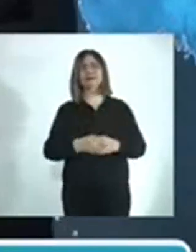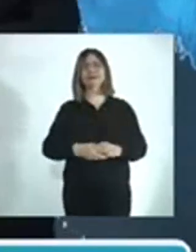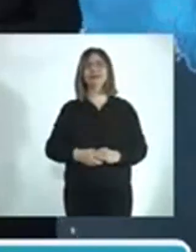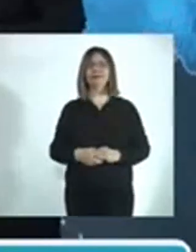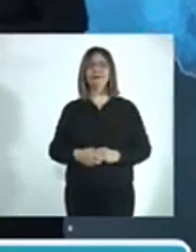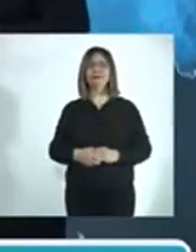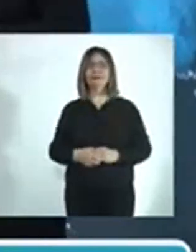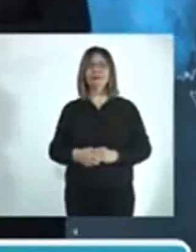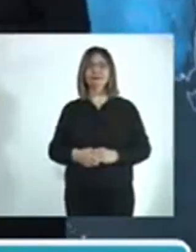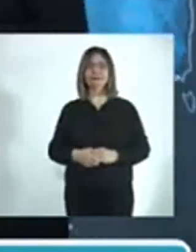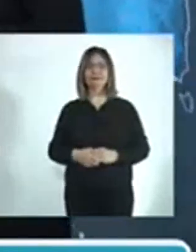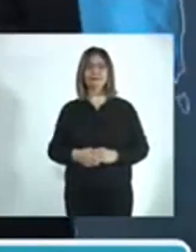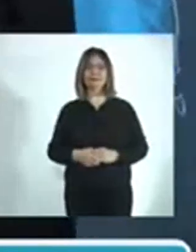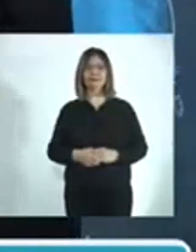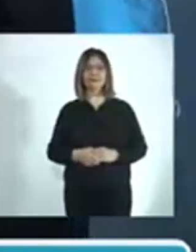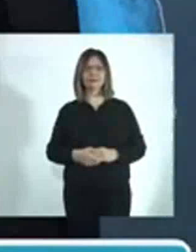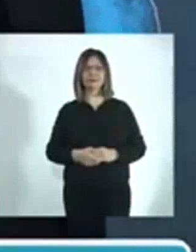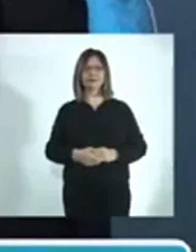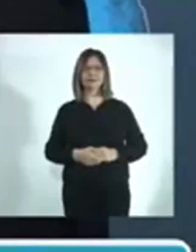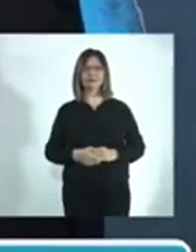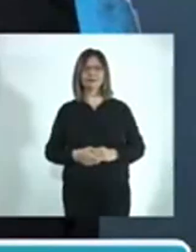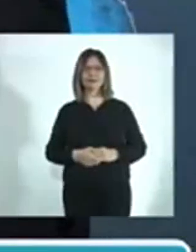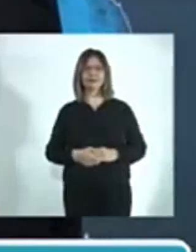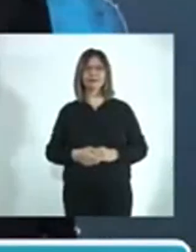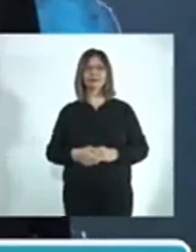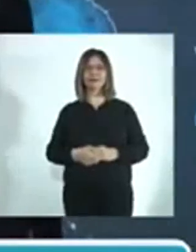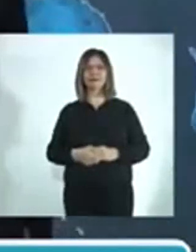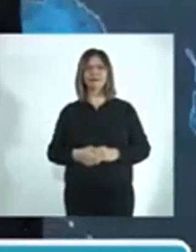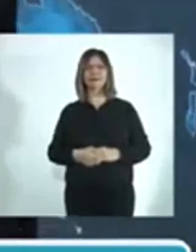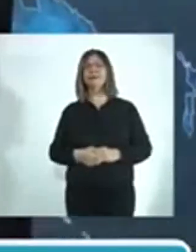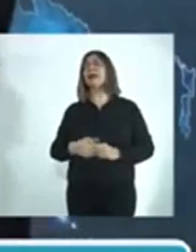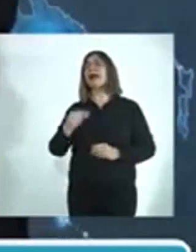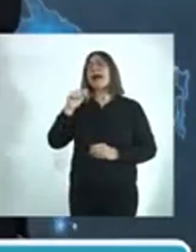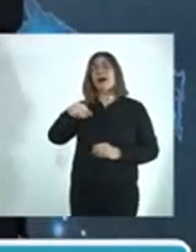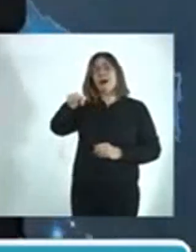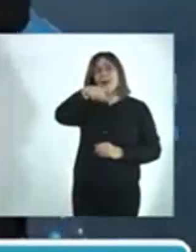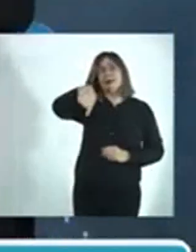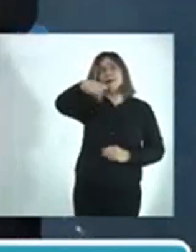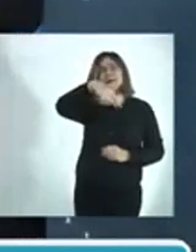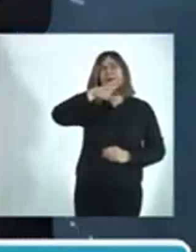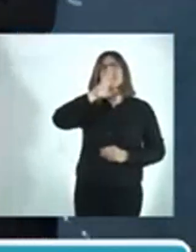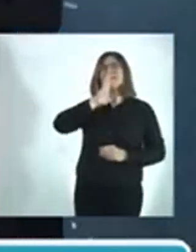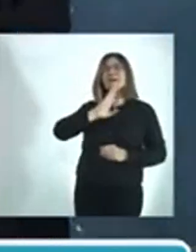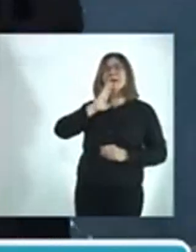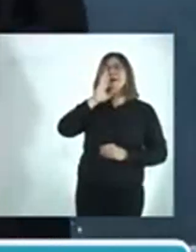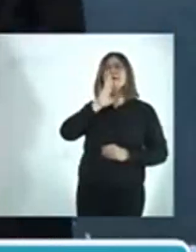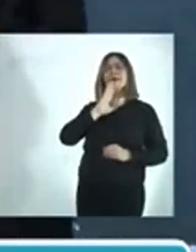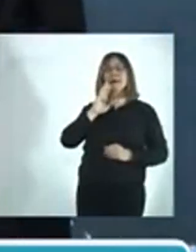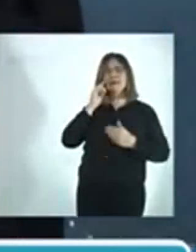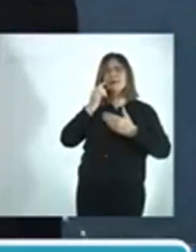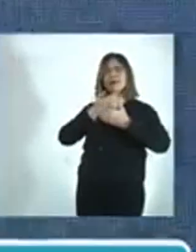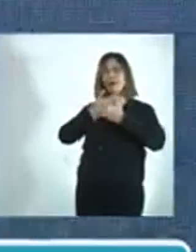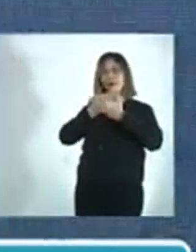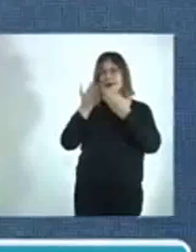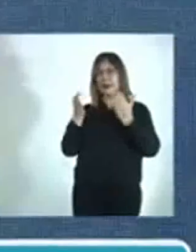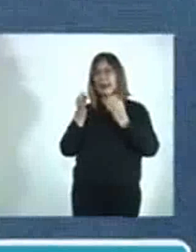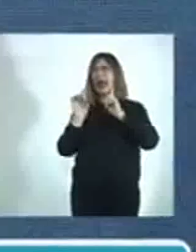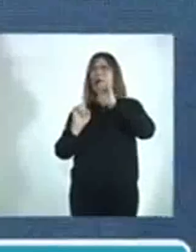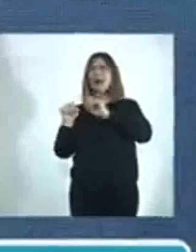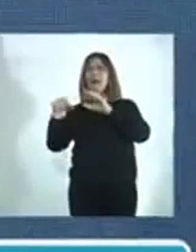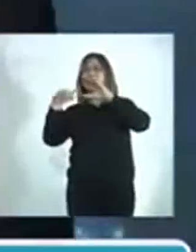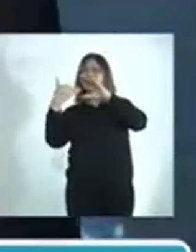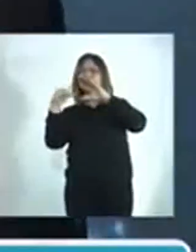Educación lo va a ir respondiendo. Por supuesto, tengamos paciencia, sí, que cada una de las situaciones se va a